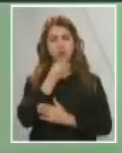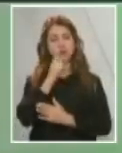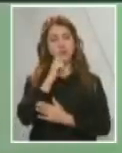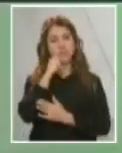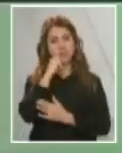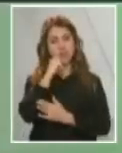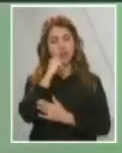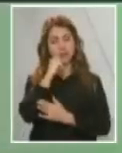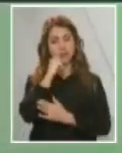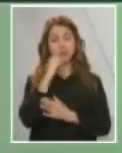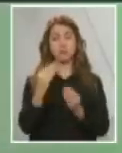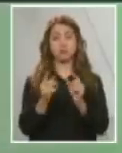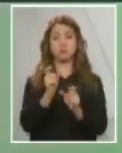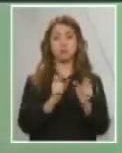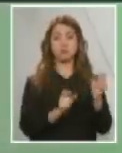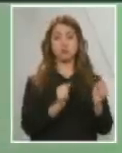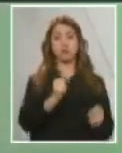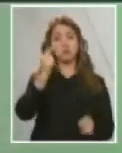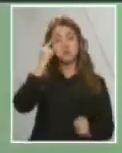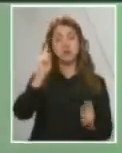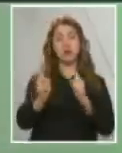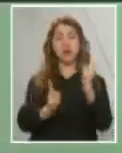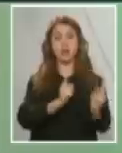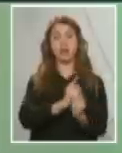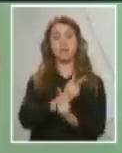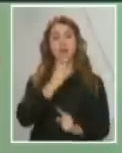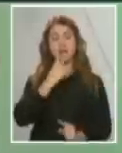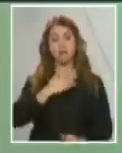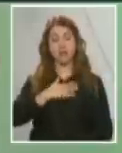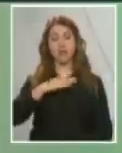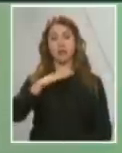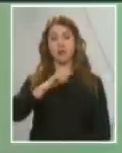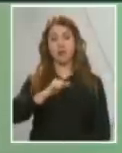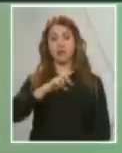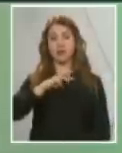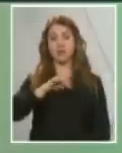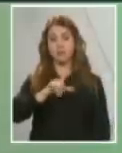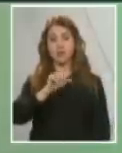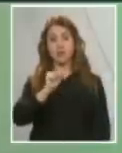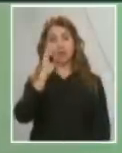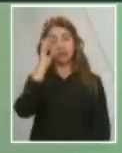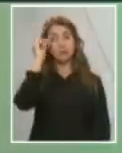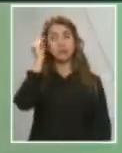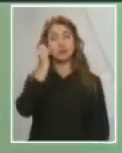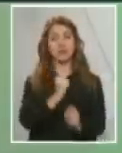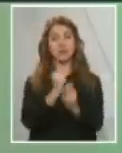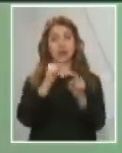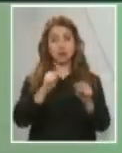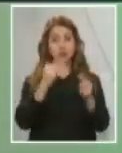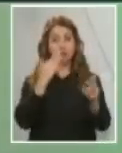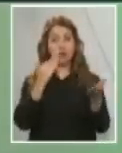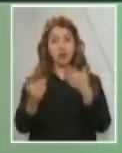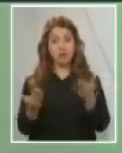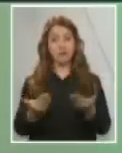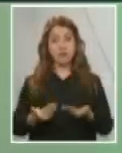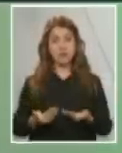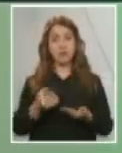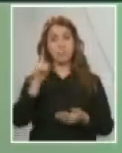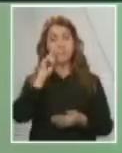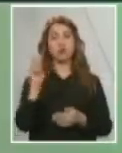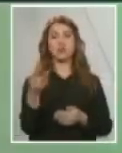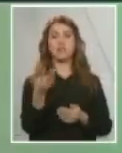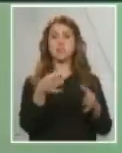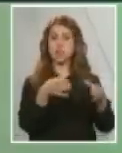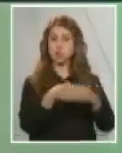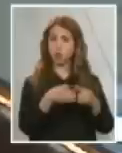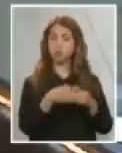significa, pero mucha gente puede pensar que esto le cambia la vida a Camila como creadora porque trabaja en esto y hay quienes se benefician, pero resulta que hay un tercer